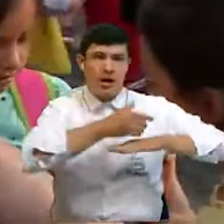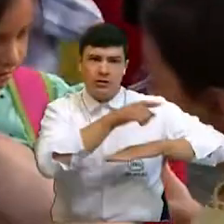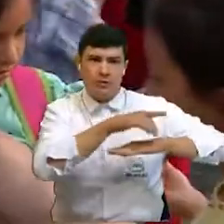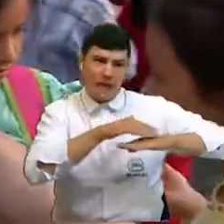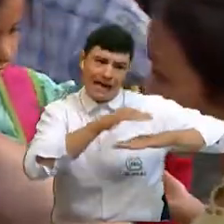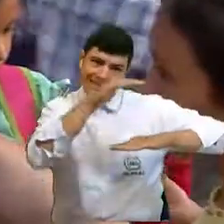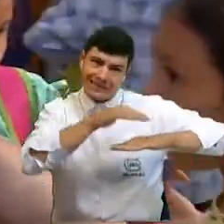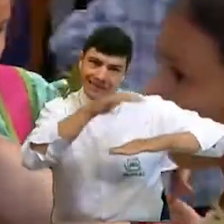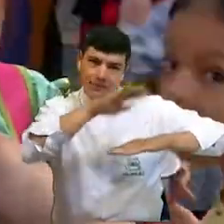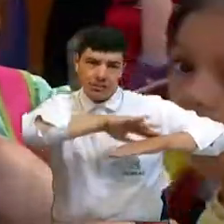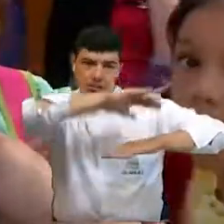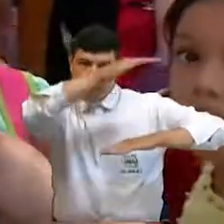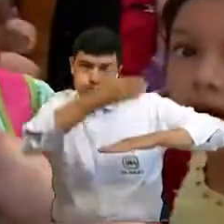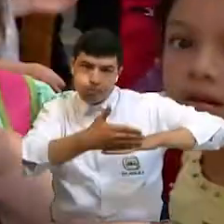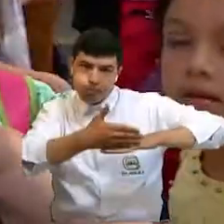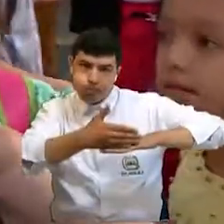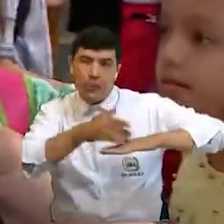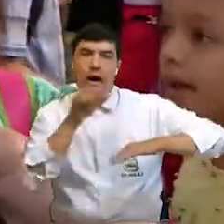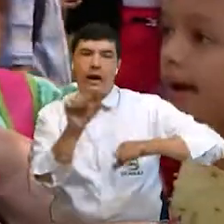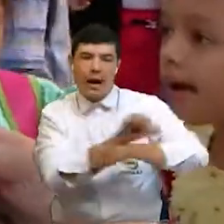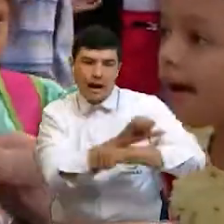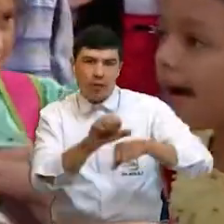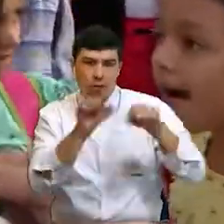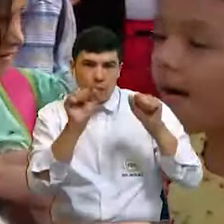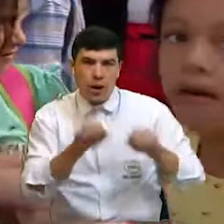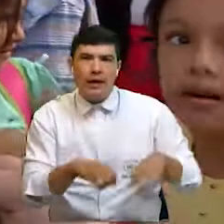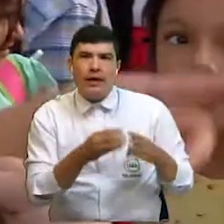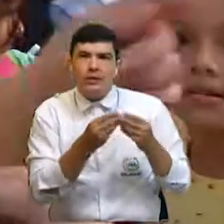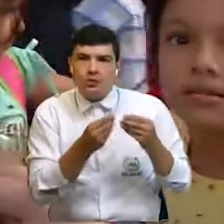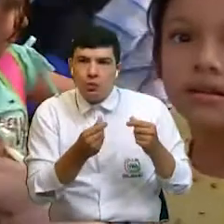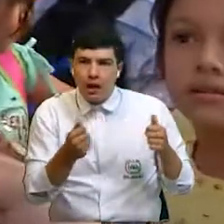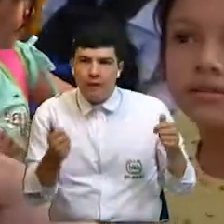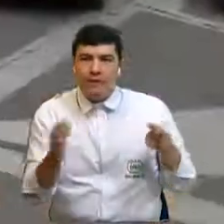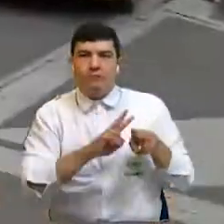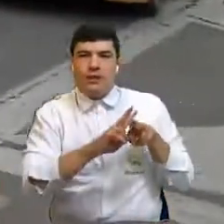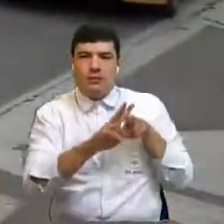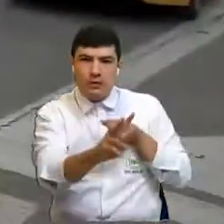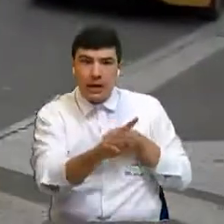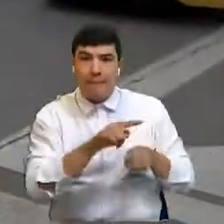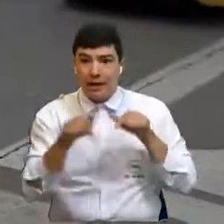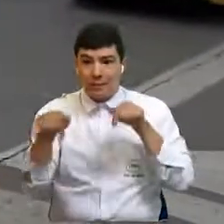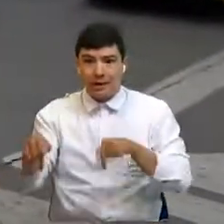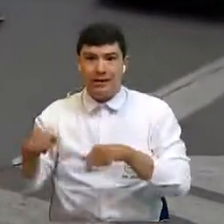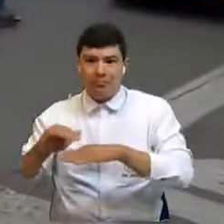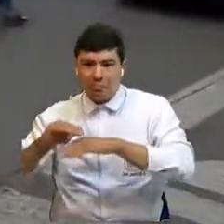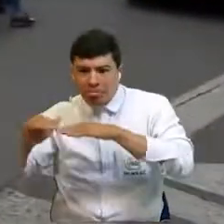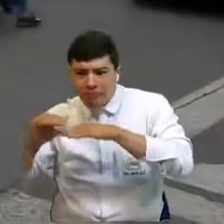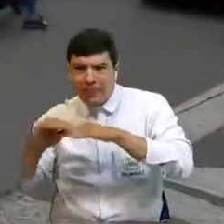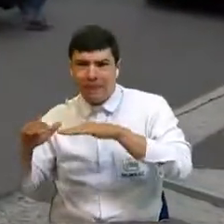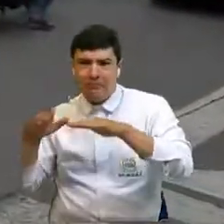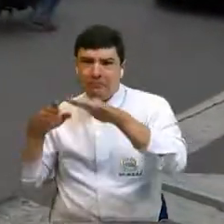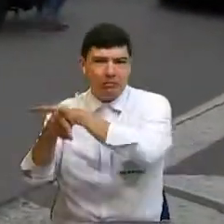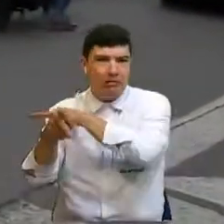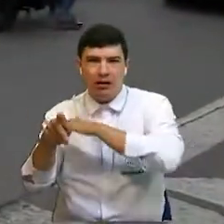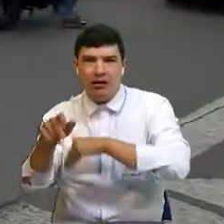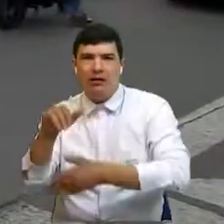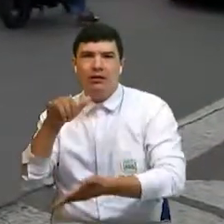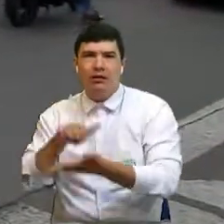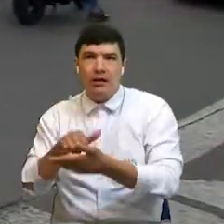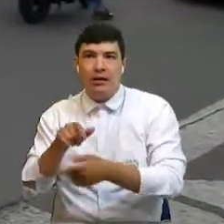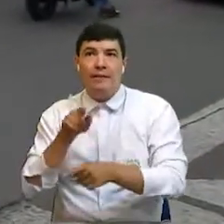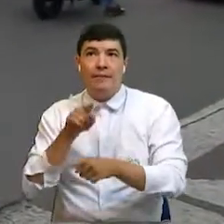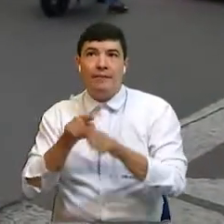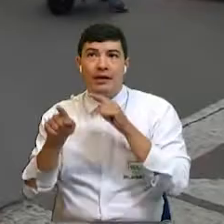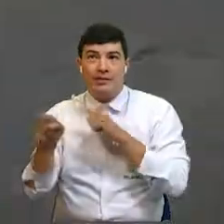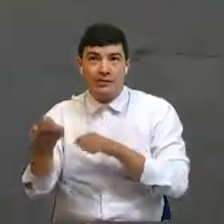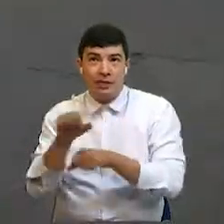más altos, los carros pueden pasar más despacio, aquí no. Y es que los padres, después de recoger a sus hijos, tienen que pasar por